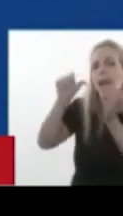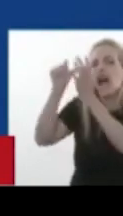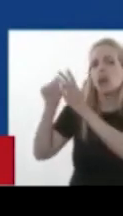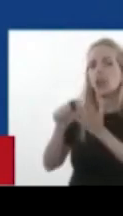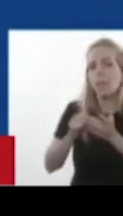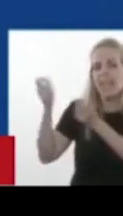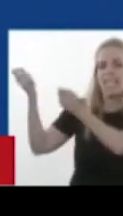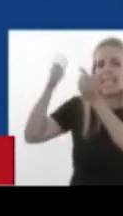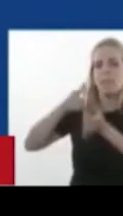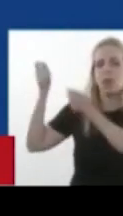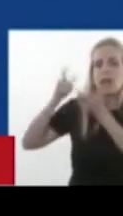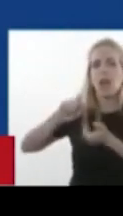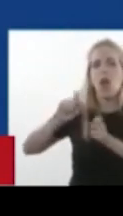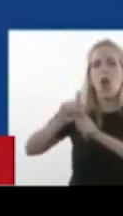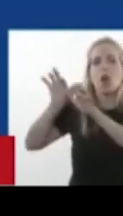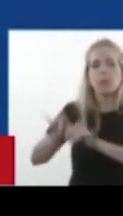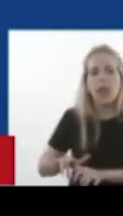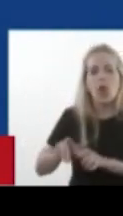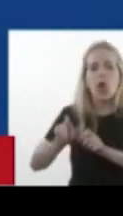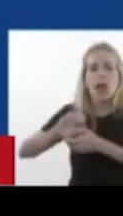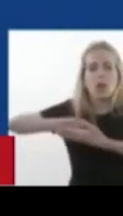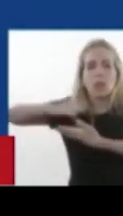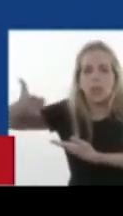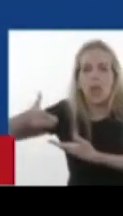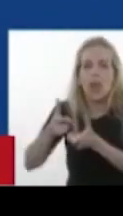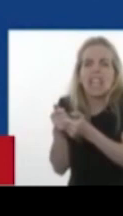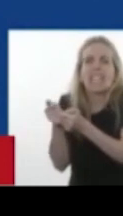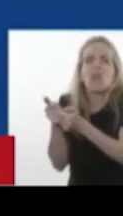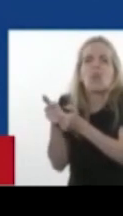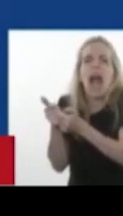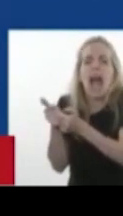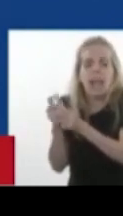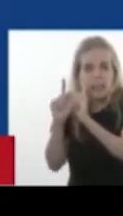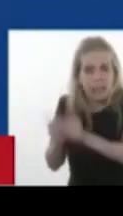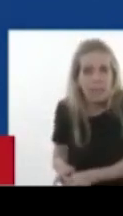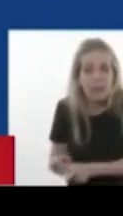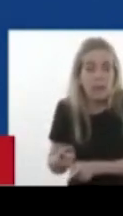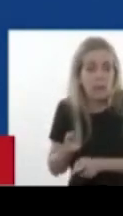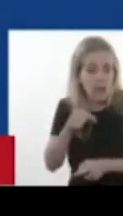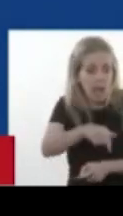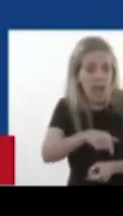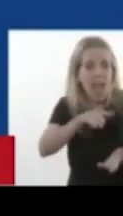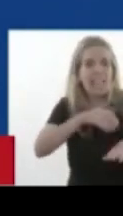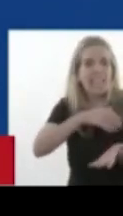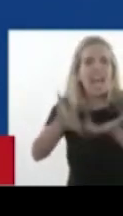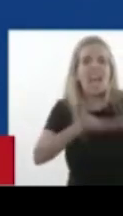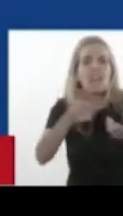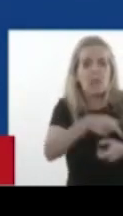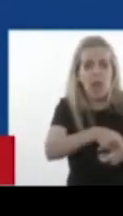que también era interesante importar celulares, hasta que se dieron cuenta que un amigo los estaba produciendo en Tierra del Fuego y ahí dejaron de hacerlo.